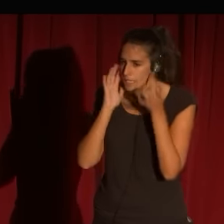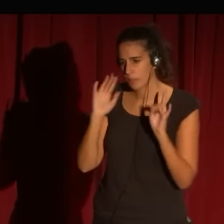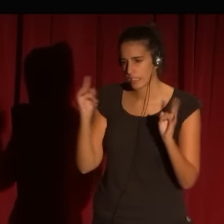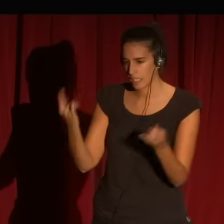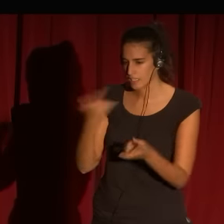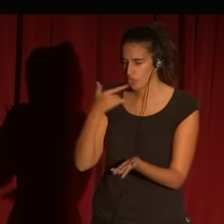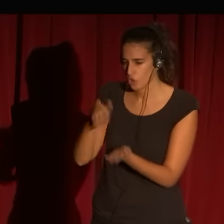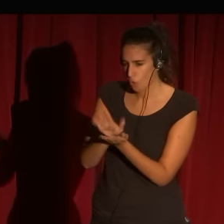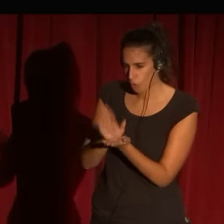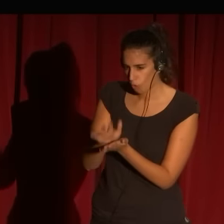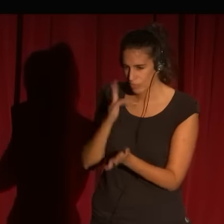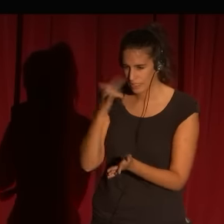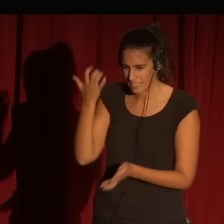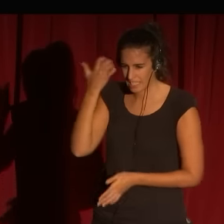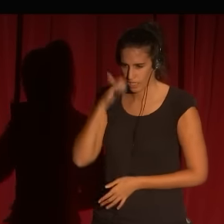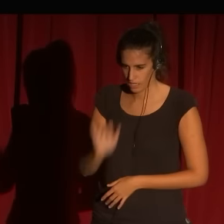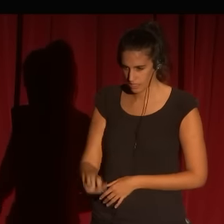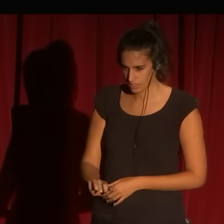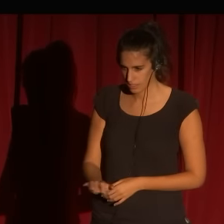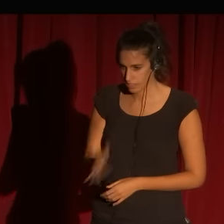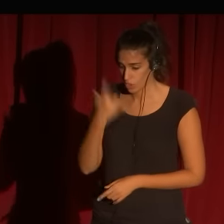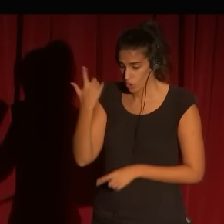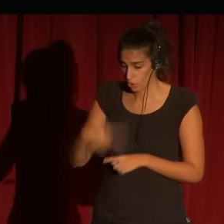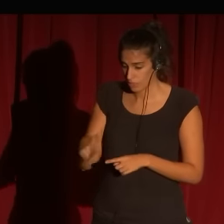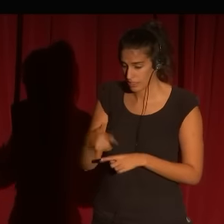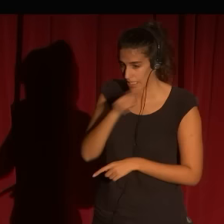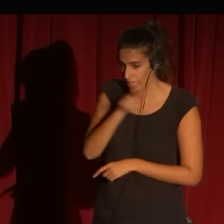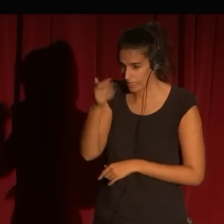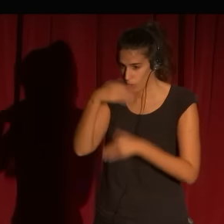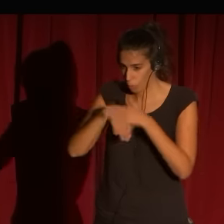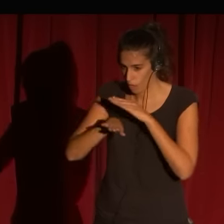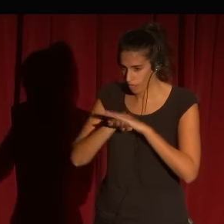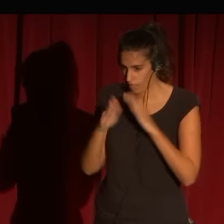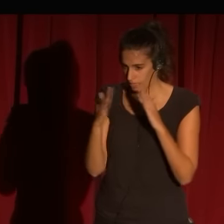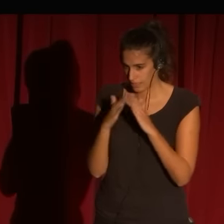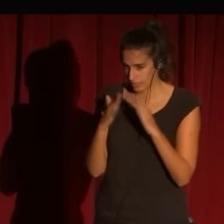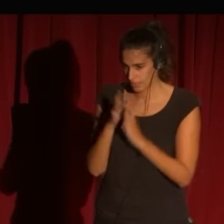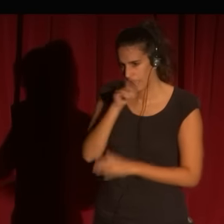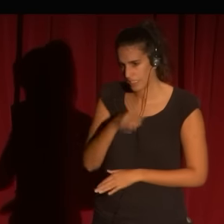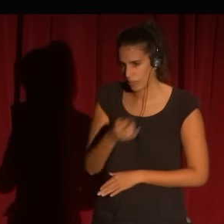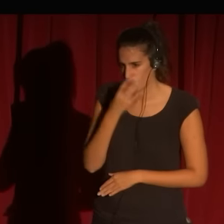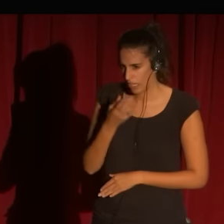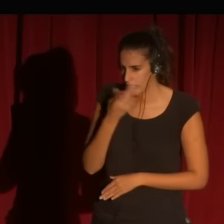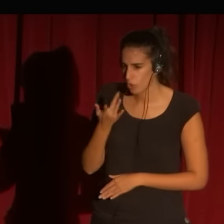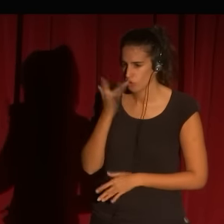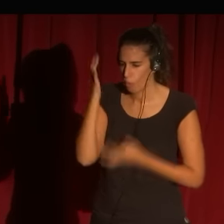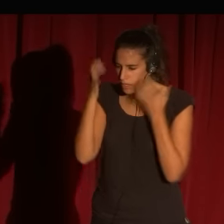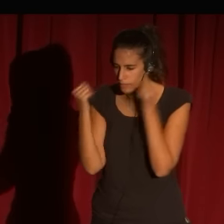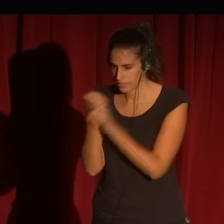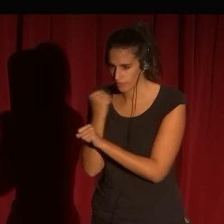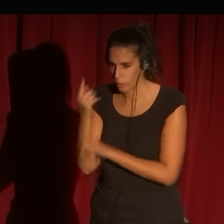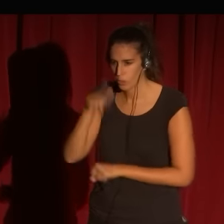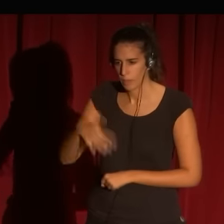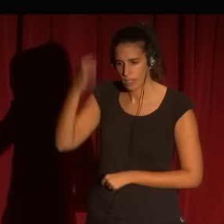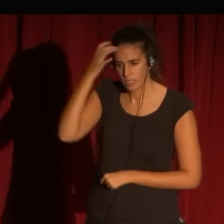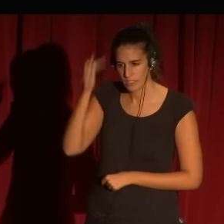conchas exóticas cosas raras que la gente almacena en casa sobre sobre todo los botánicos y los zoólogos pero también Reyes como